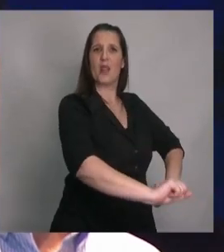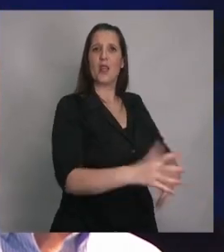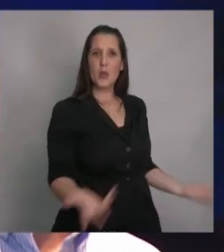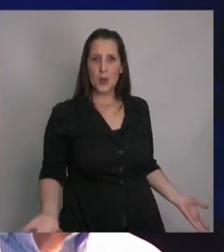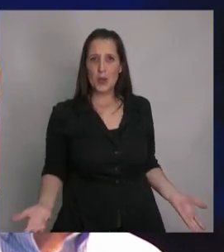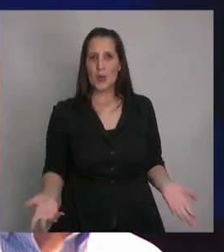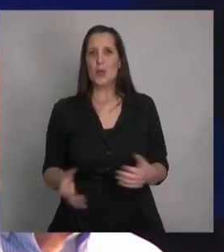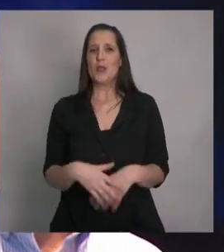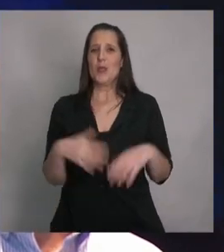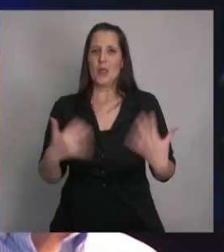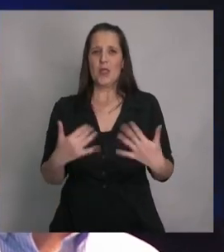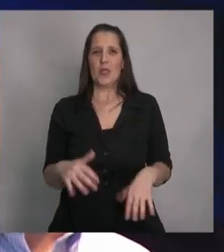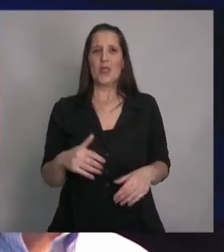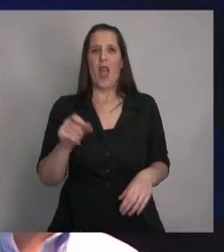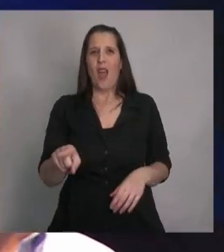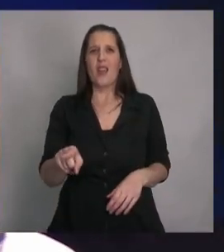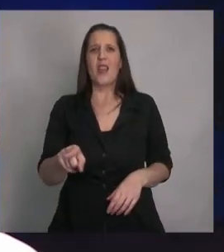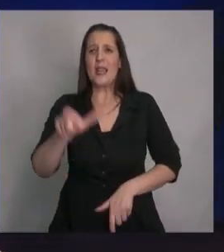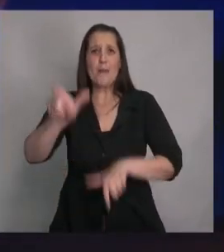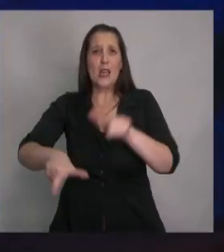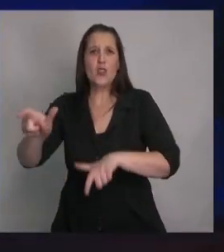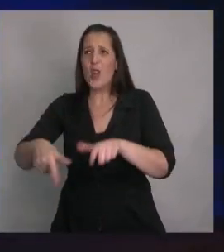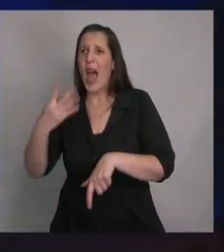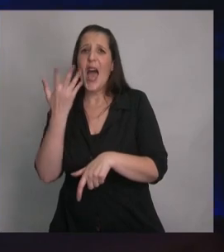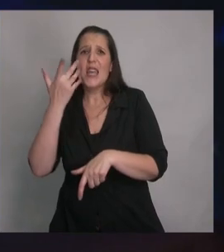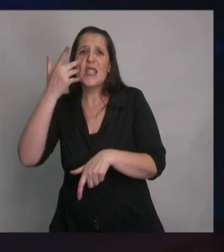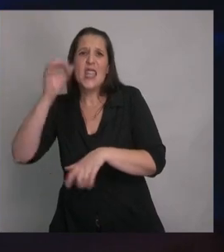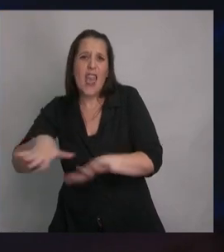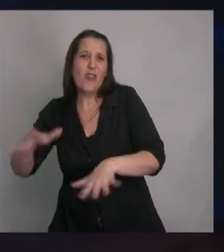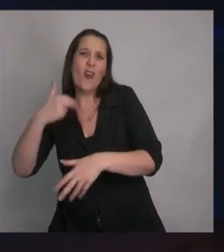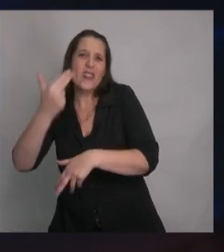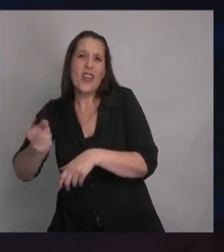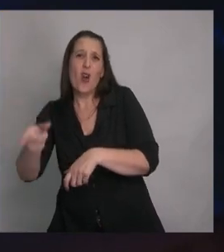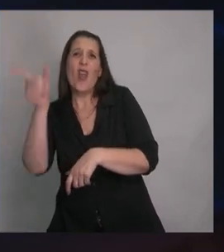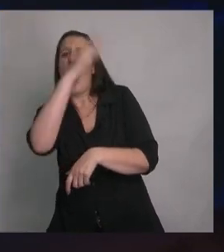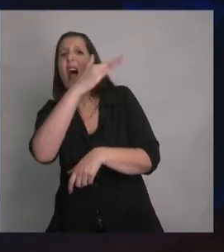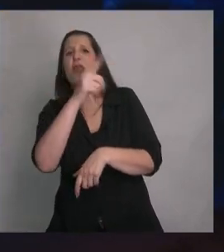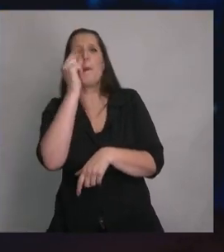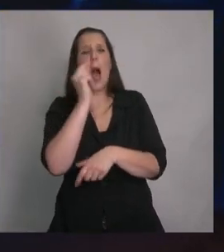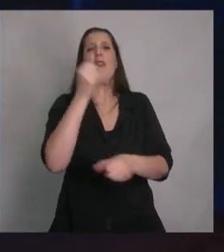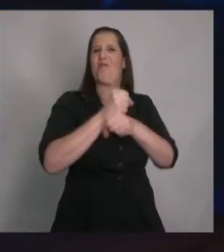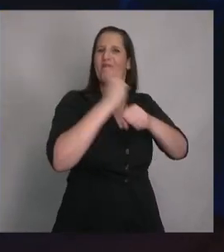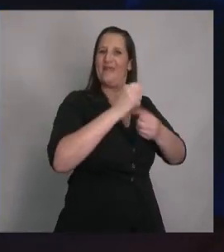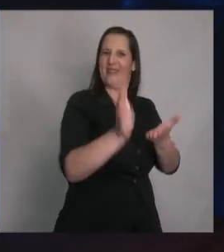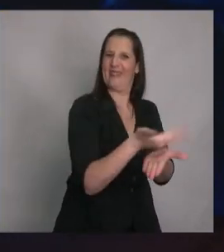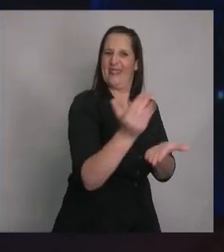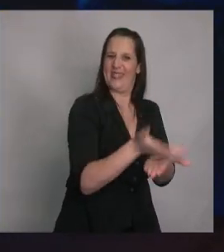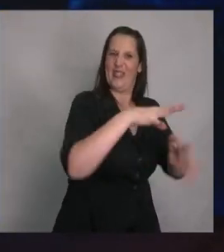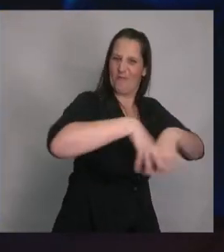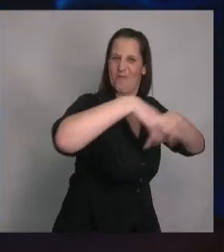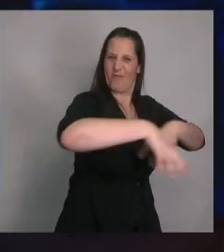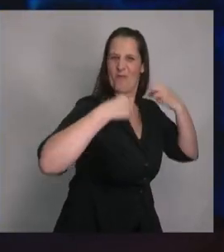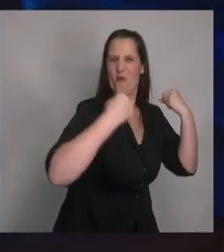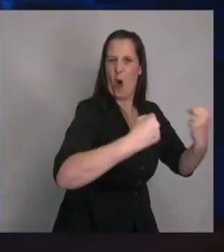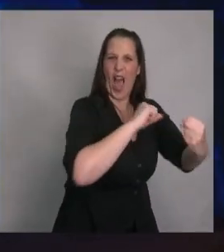nietos de labriegos de la tierra, de una cultura del trabajo agrario, reivindicar el aguacate y la posibilidad